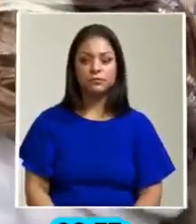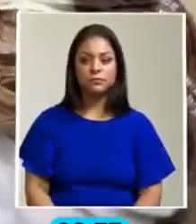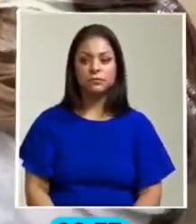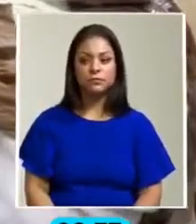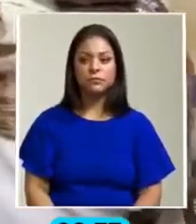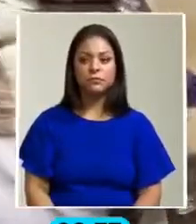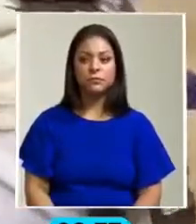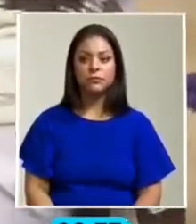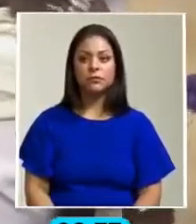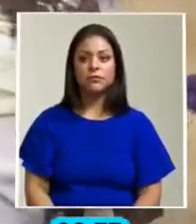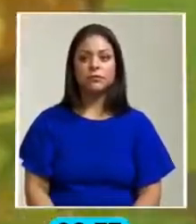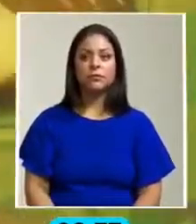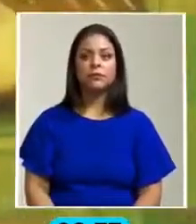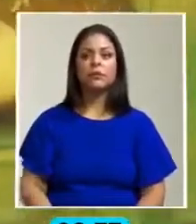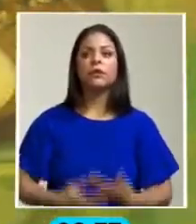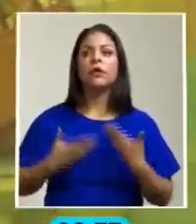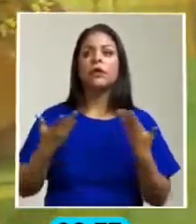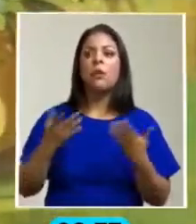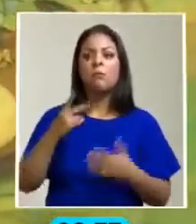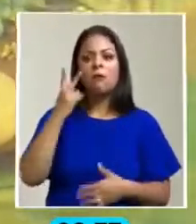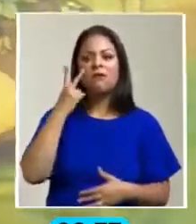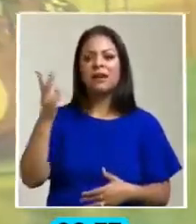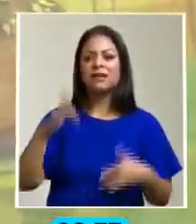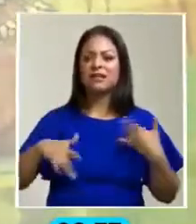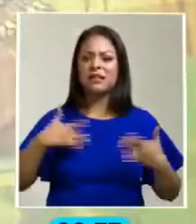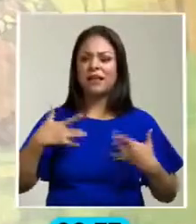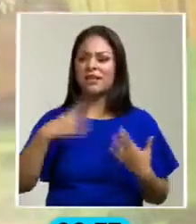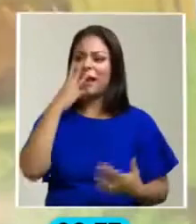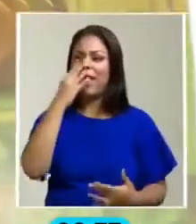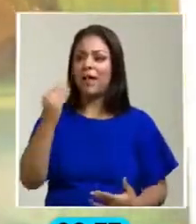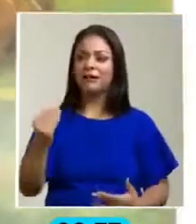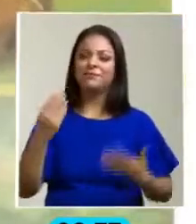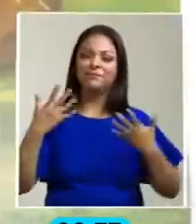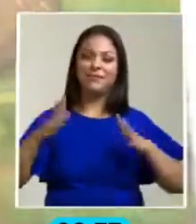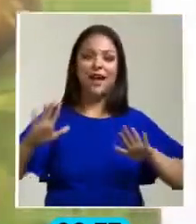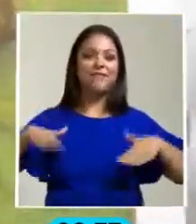¿Cómo ves que se siente la danza aquí? Feliz. Está